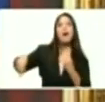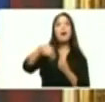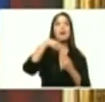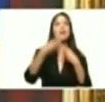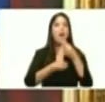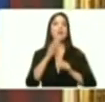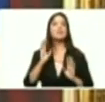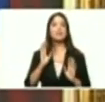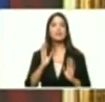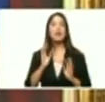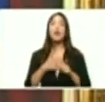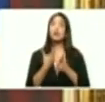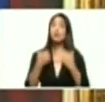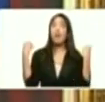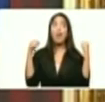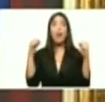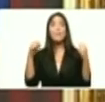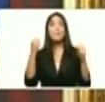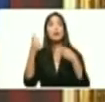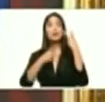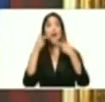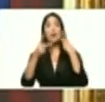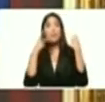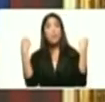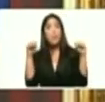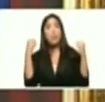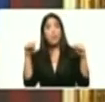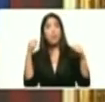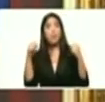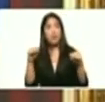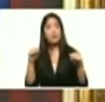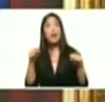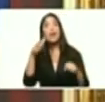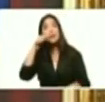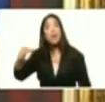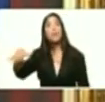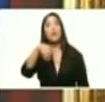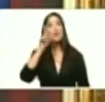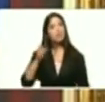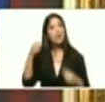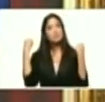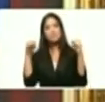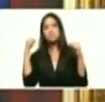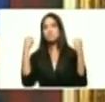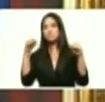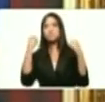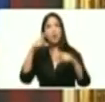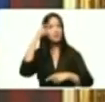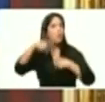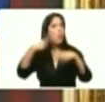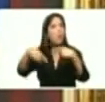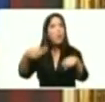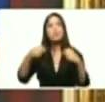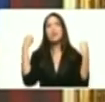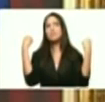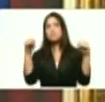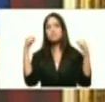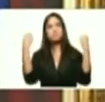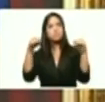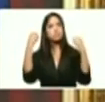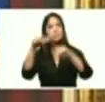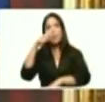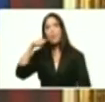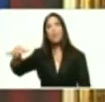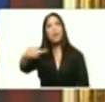ejercicio del poder político, quien no hace, le hacen. Y el pueblo tiene que hacer carreras todos los días, ejercer su poder